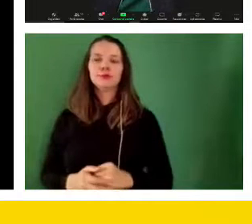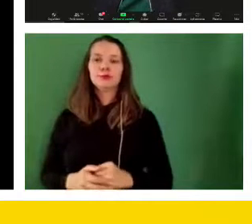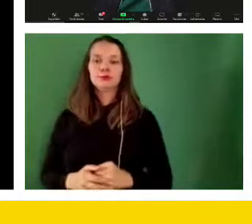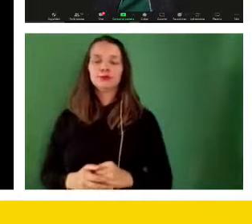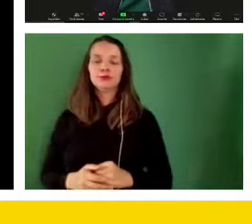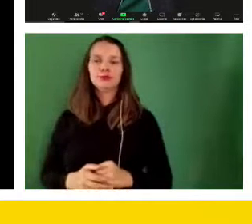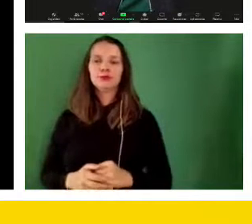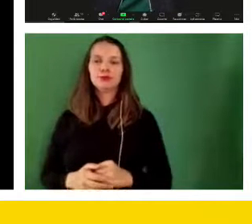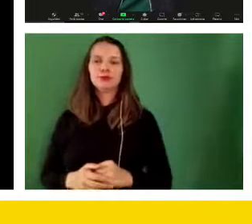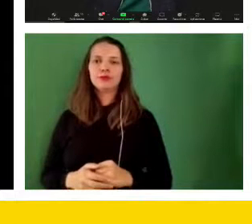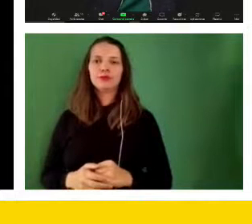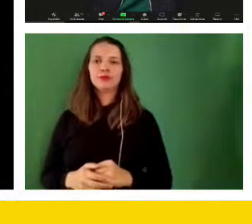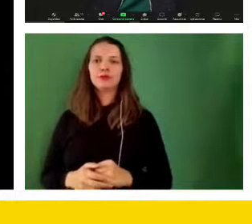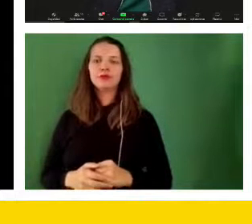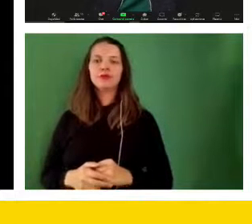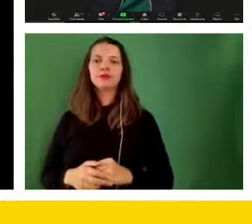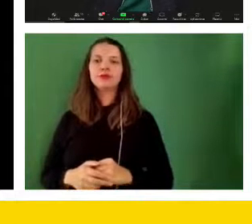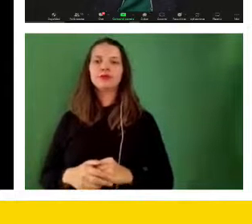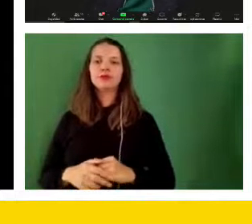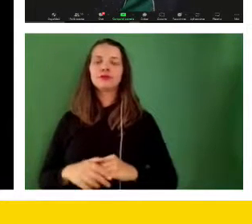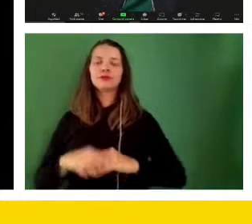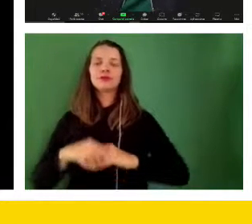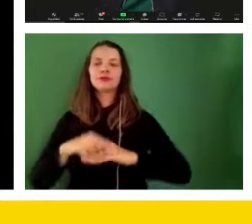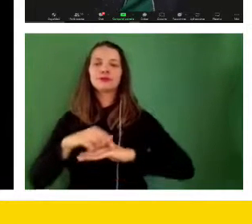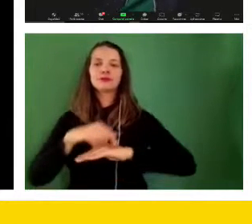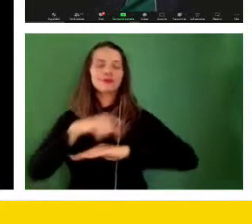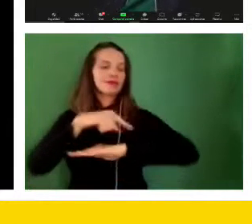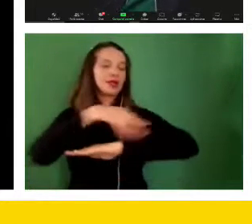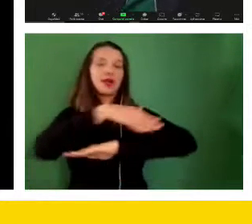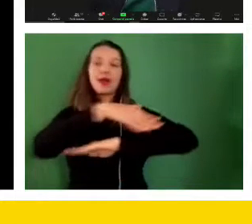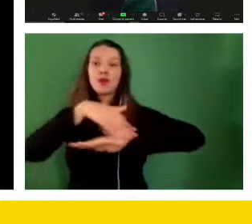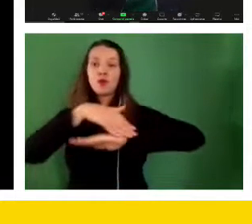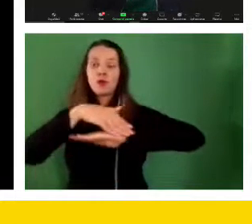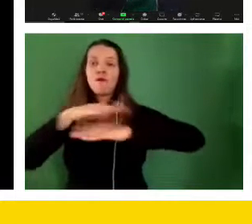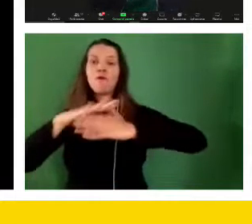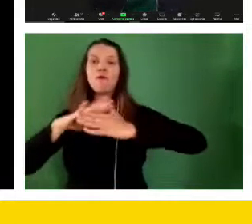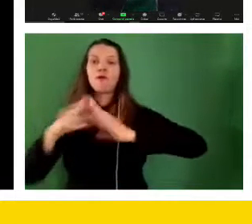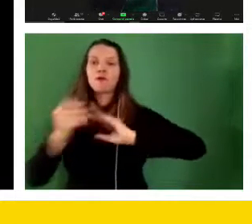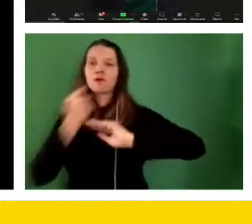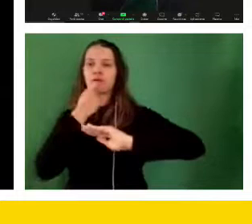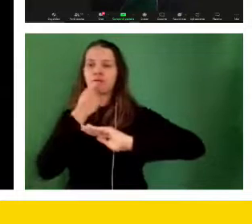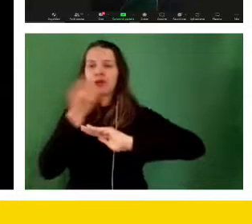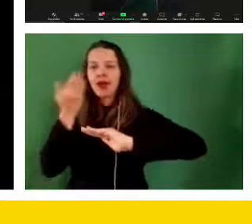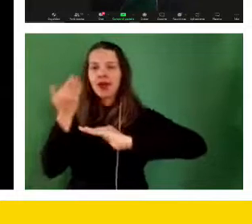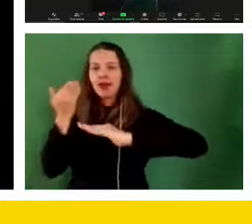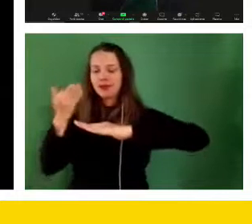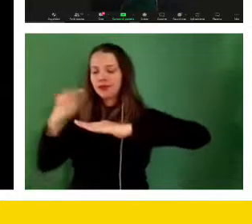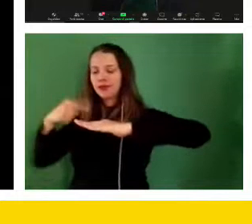El tramo normal antes era voltear a la